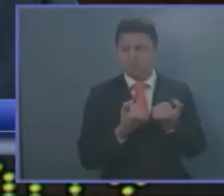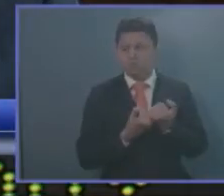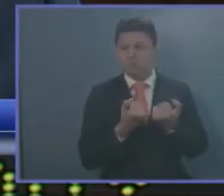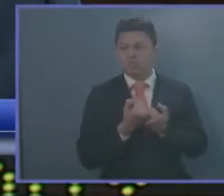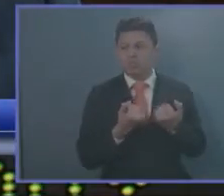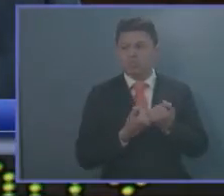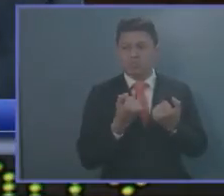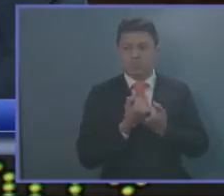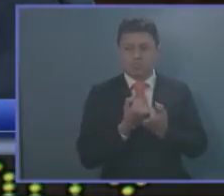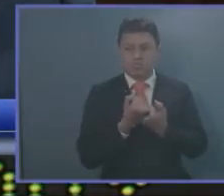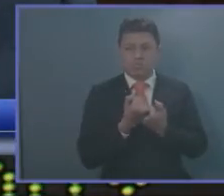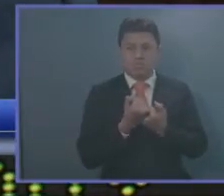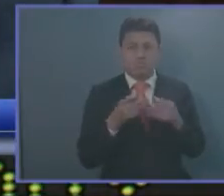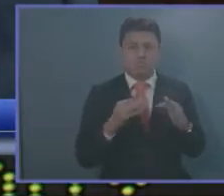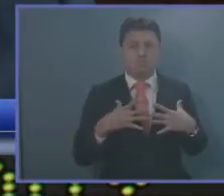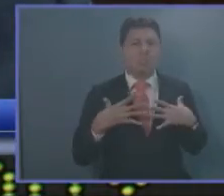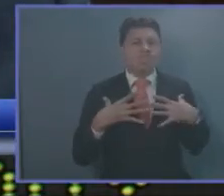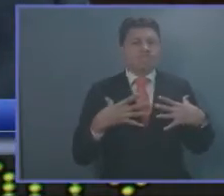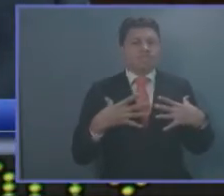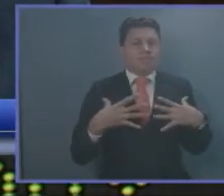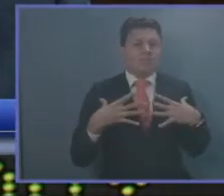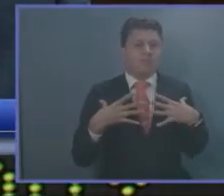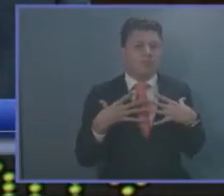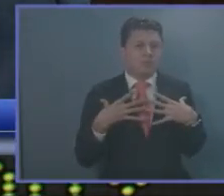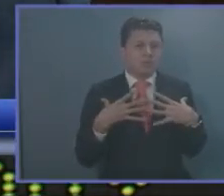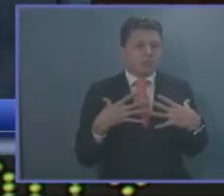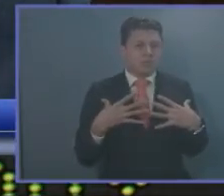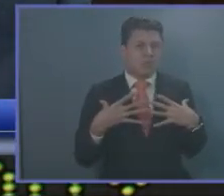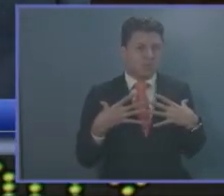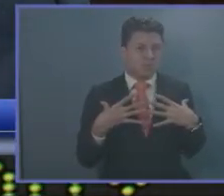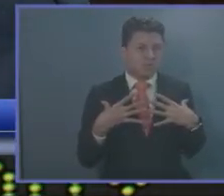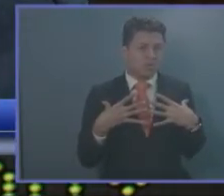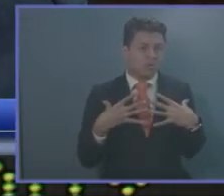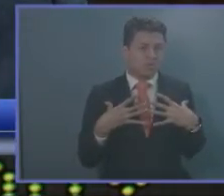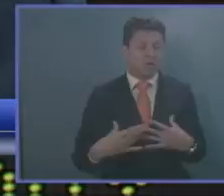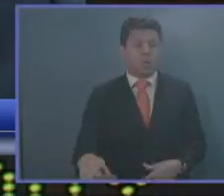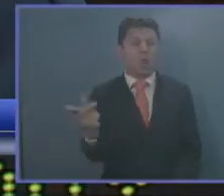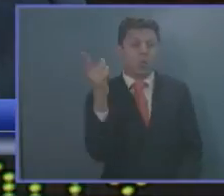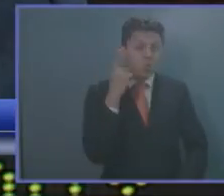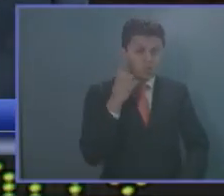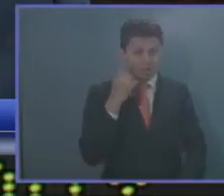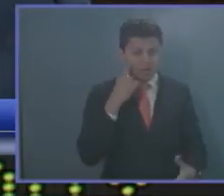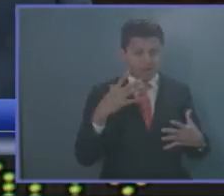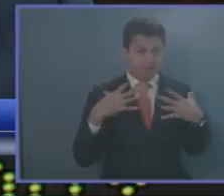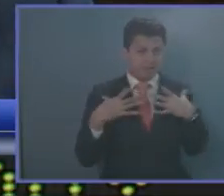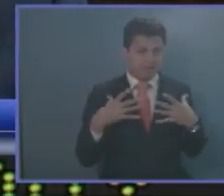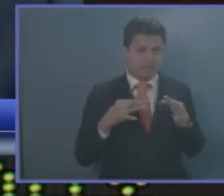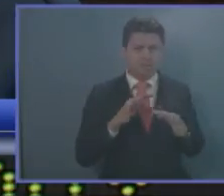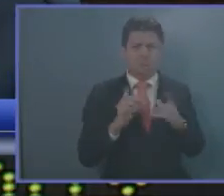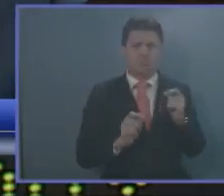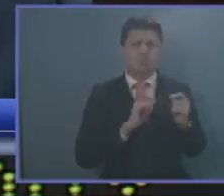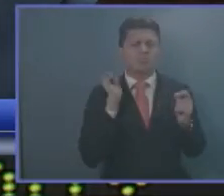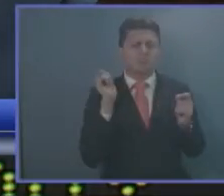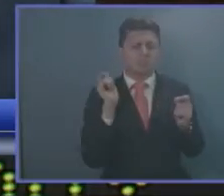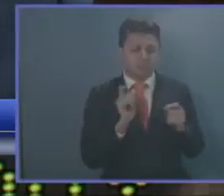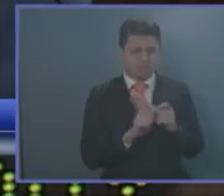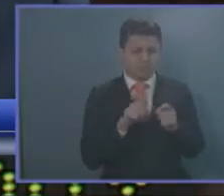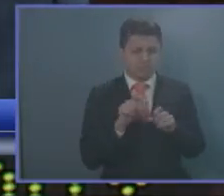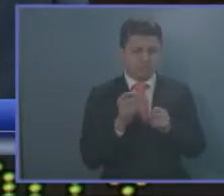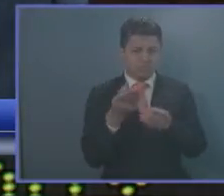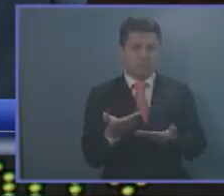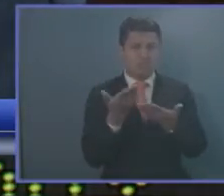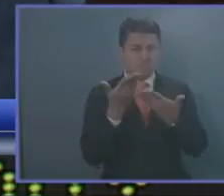carbono generando oxígeno, conservan el suelo y la biodiversidad biológica. Específicamente, ayudan